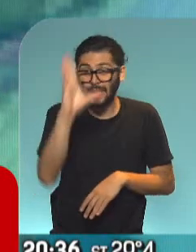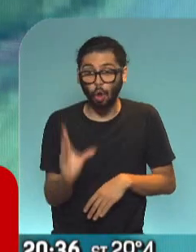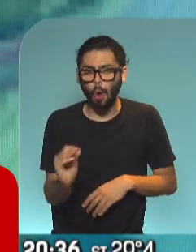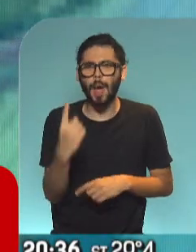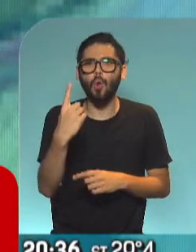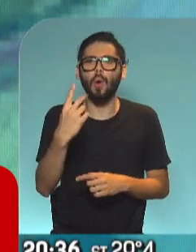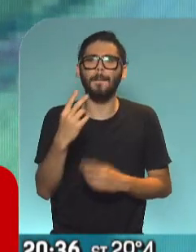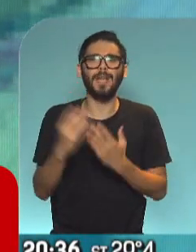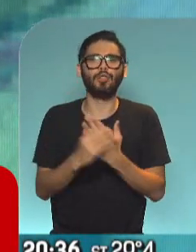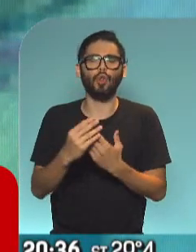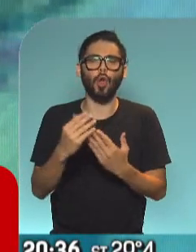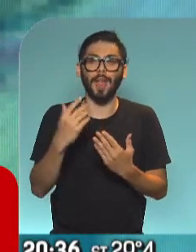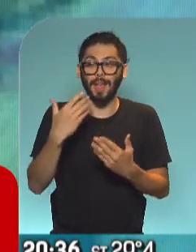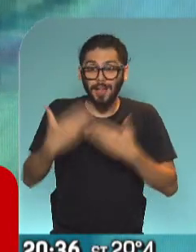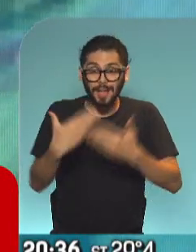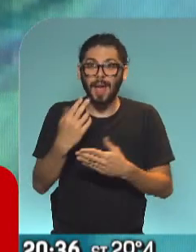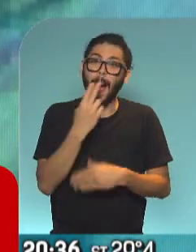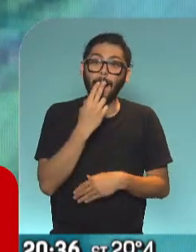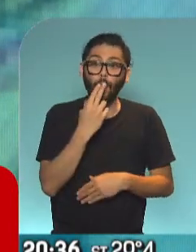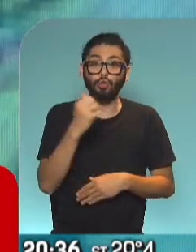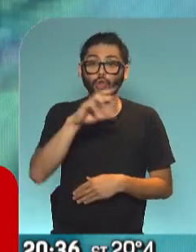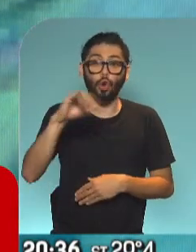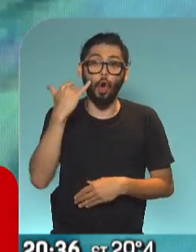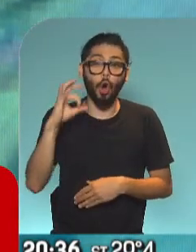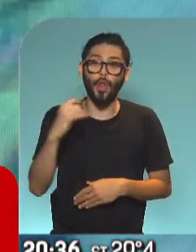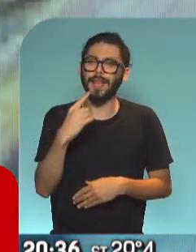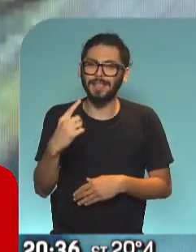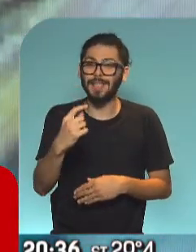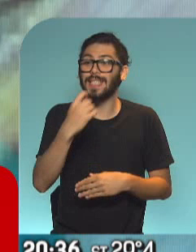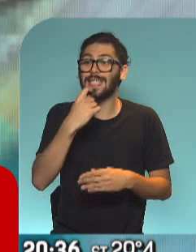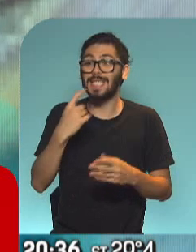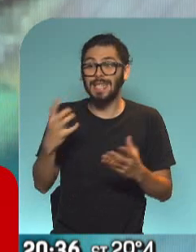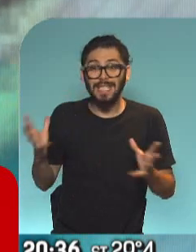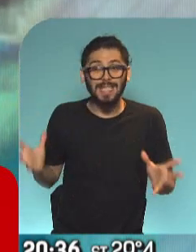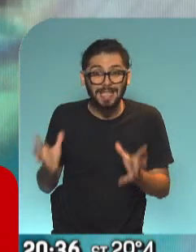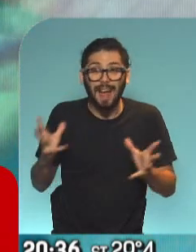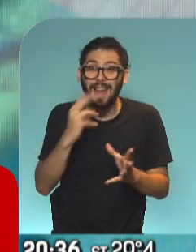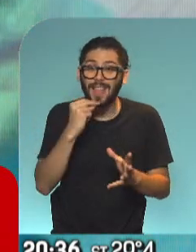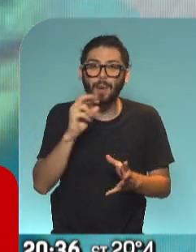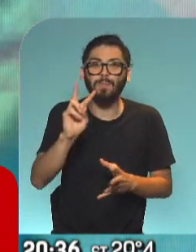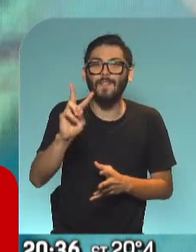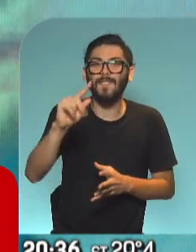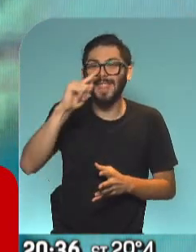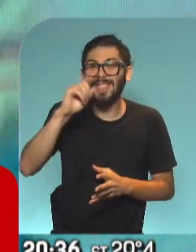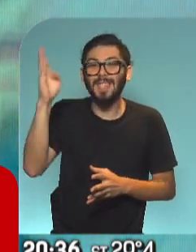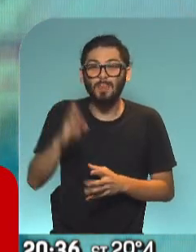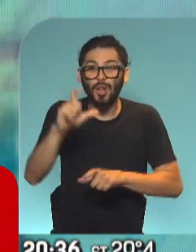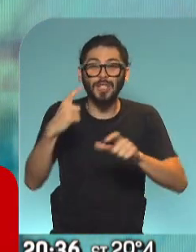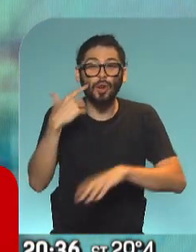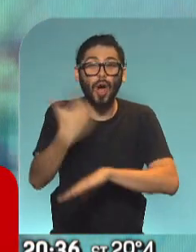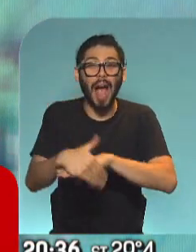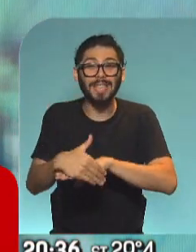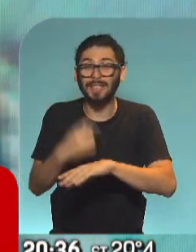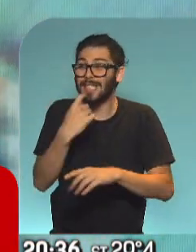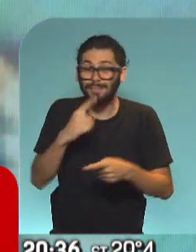sin políticas públicas el número de indigencia, el porcentaje de indigencia superaría el 27%. 27% sin políticas públicas, en un